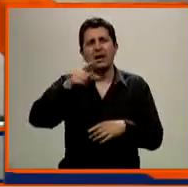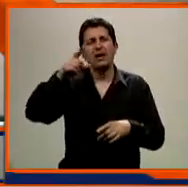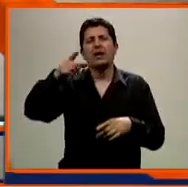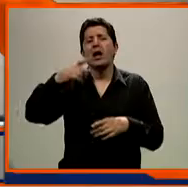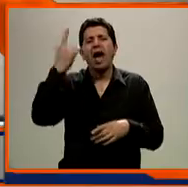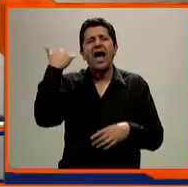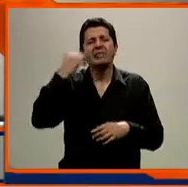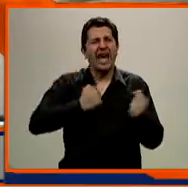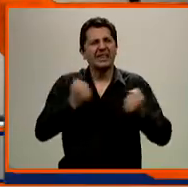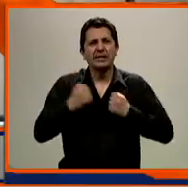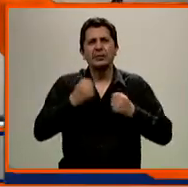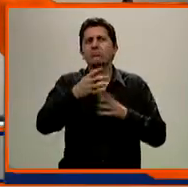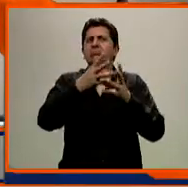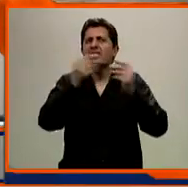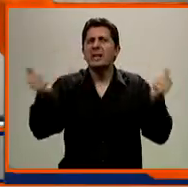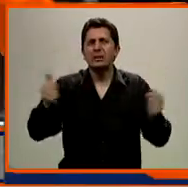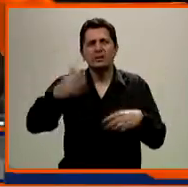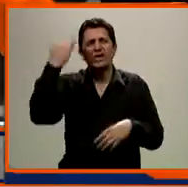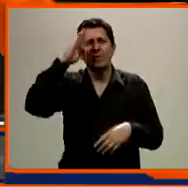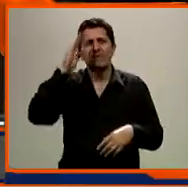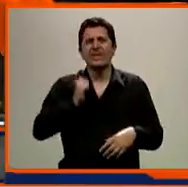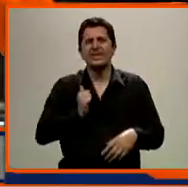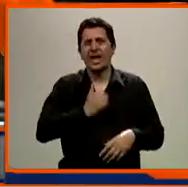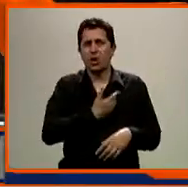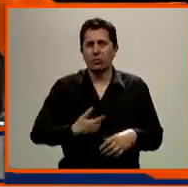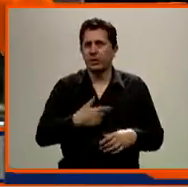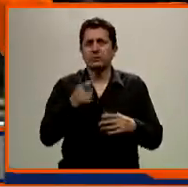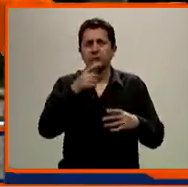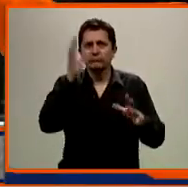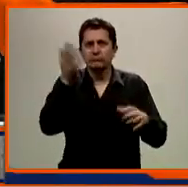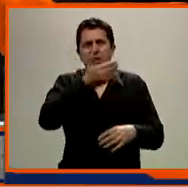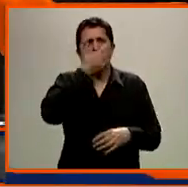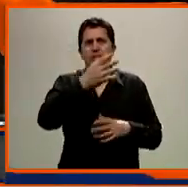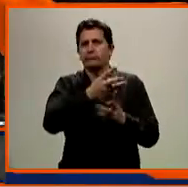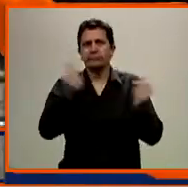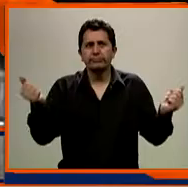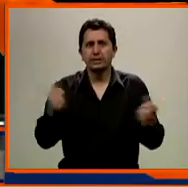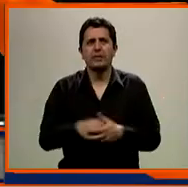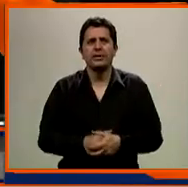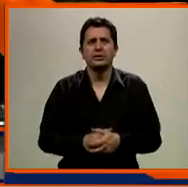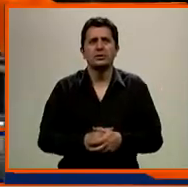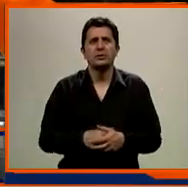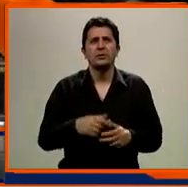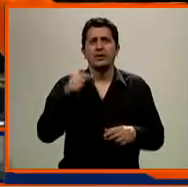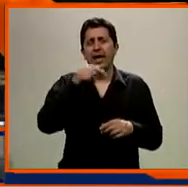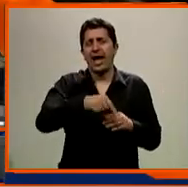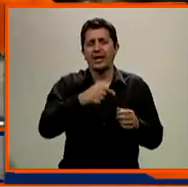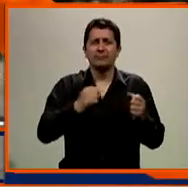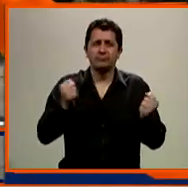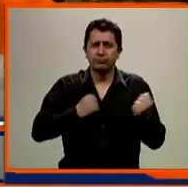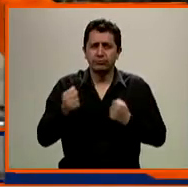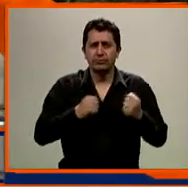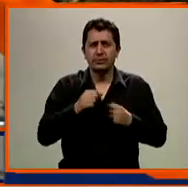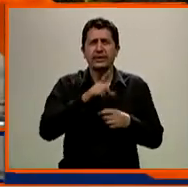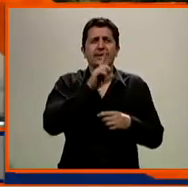atleta desaparecido en la última dictadura militar. La largada fue desde la plaza Fito Taberna y la llegada